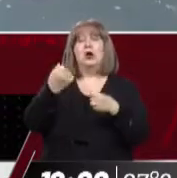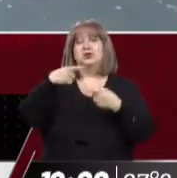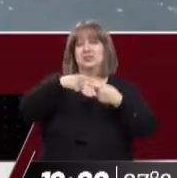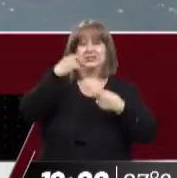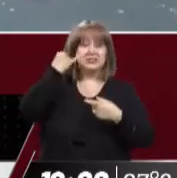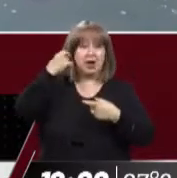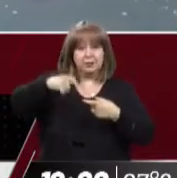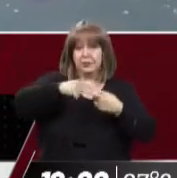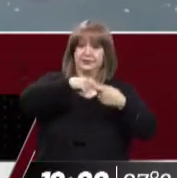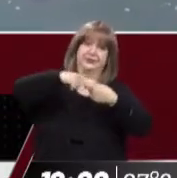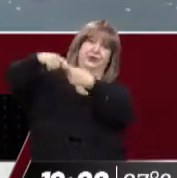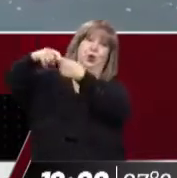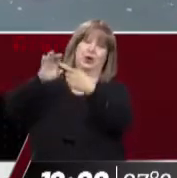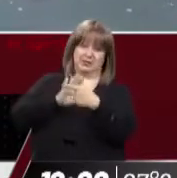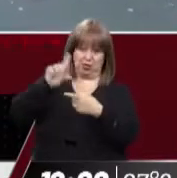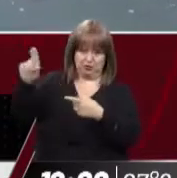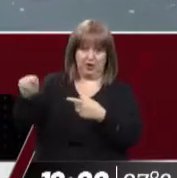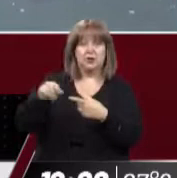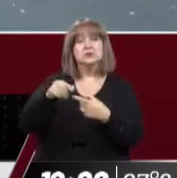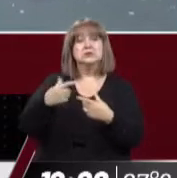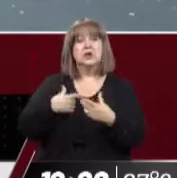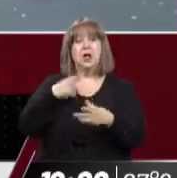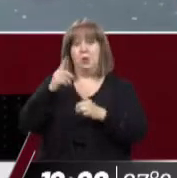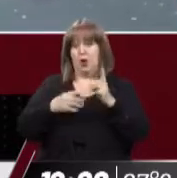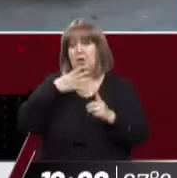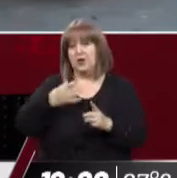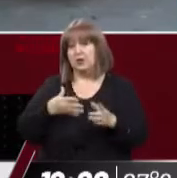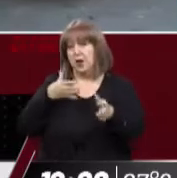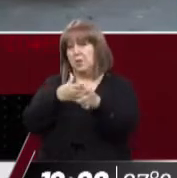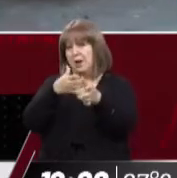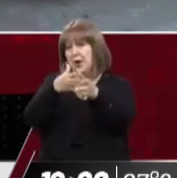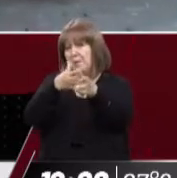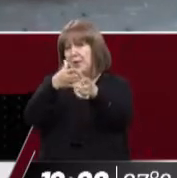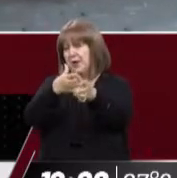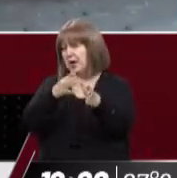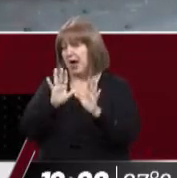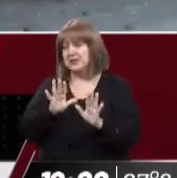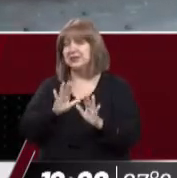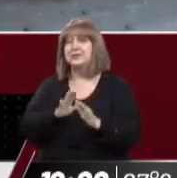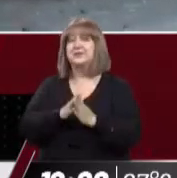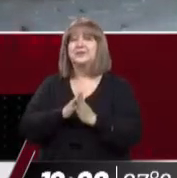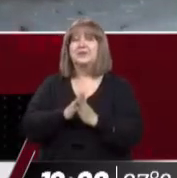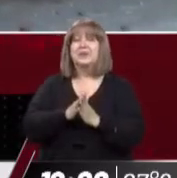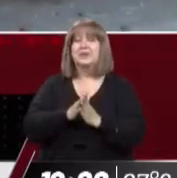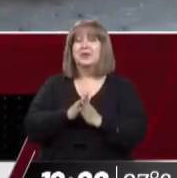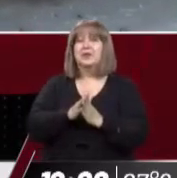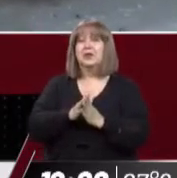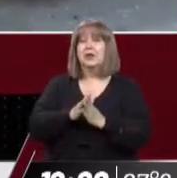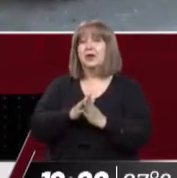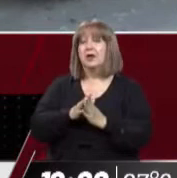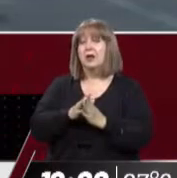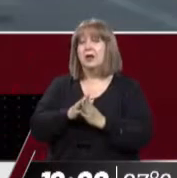los que todavía quedan, la verdad que han quedado muy chocados, muy golpeados, muy destruidos. ¿Dónde fue la buena noticia dentro de la